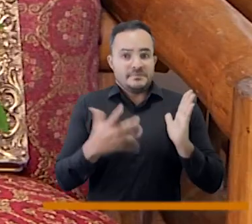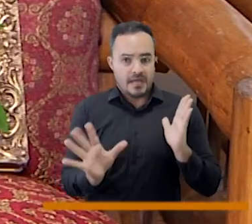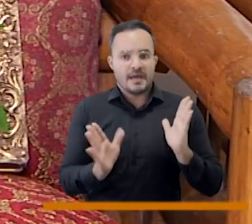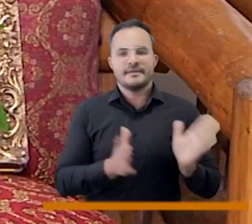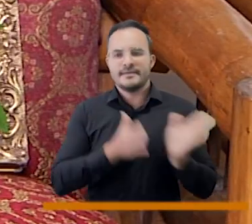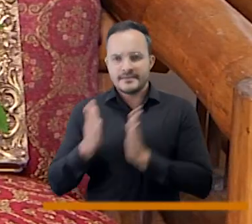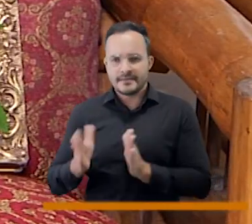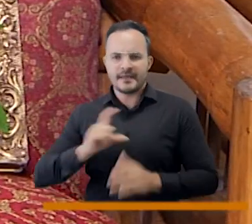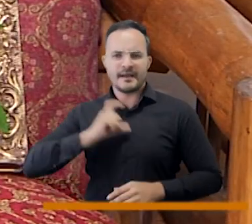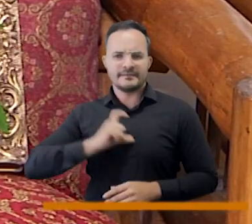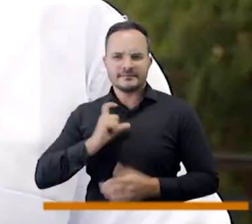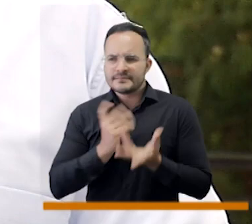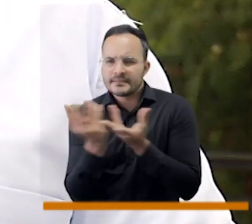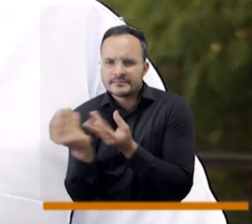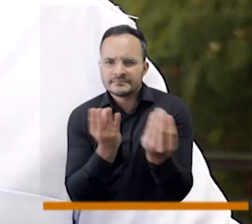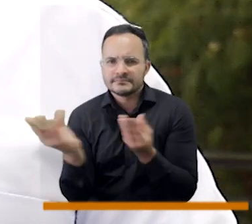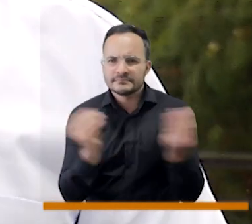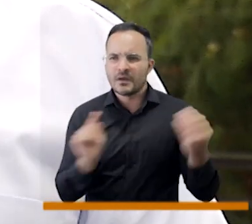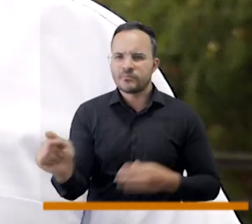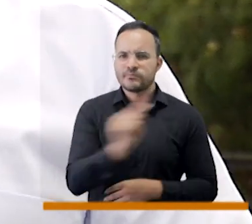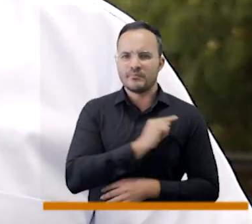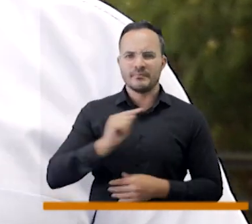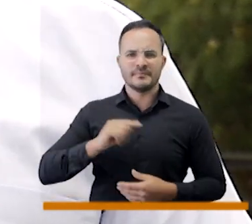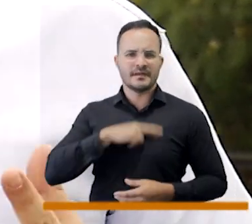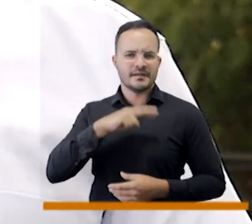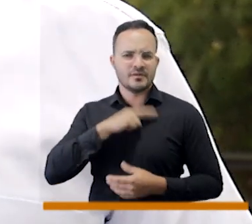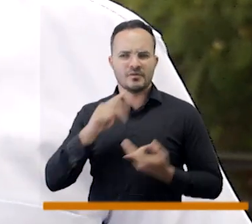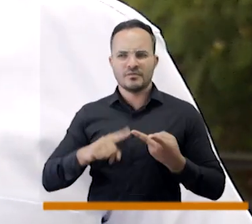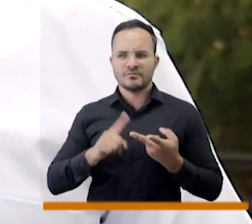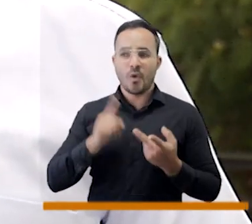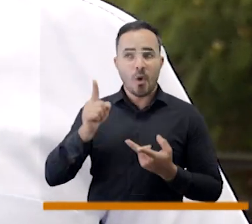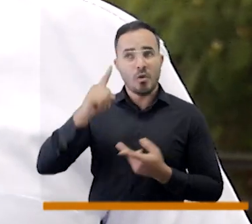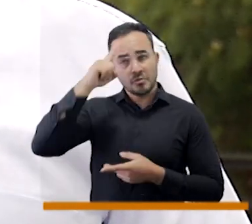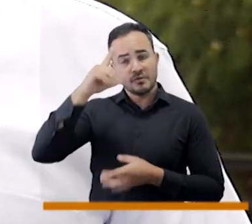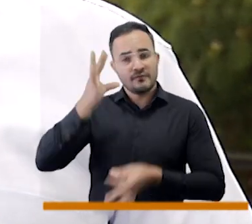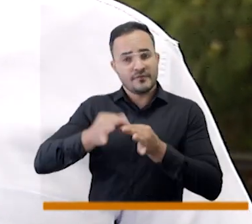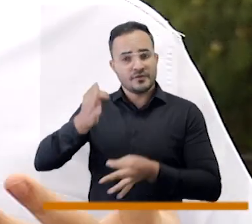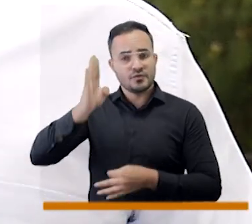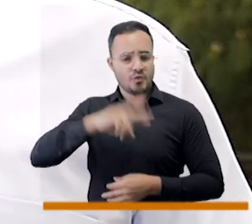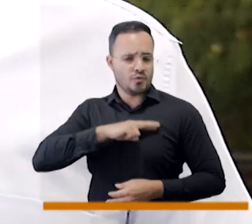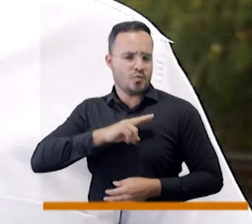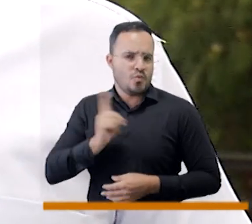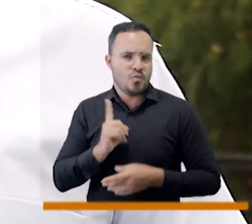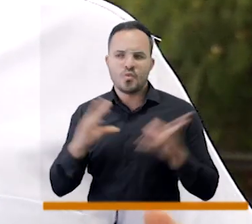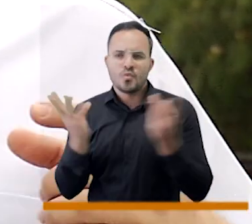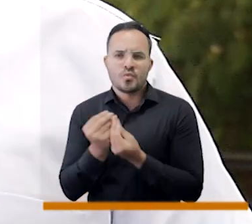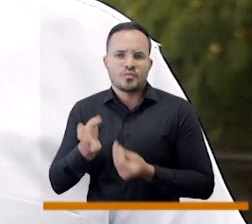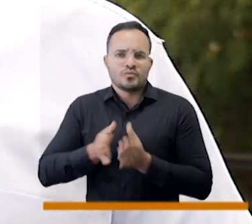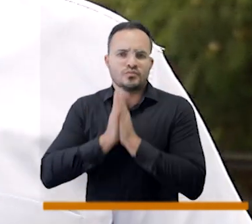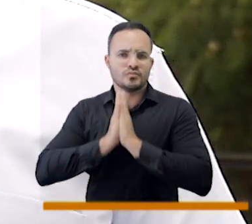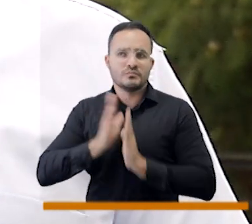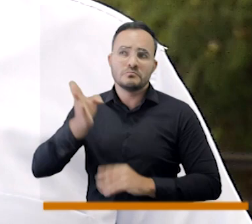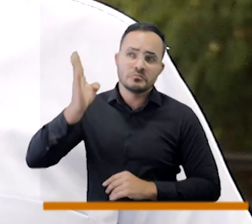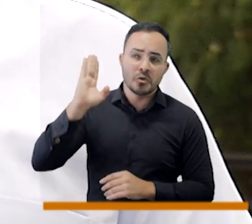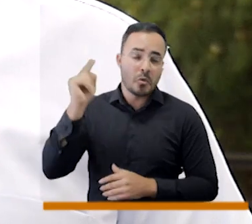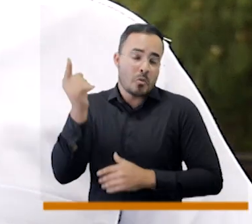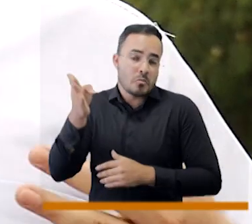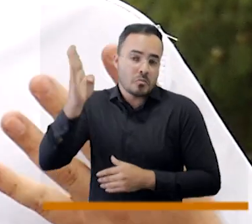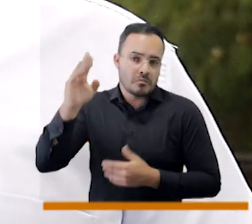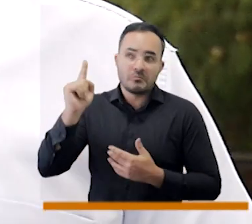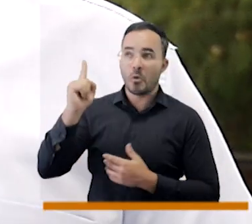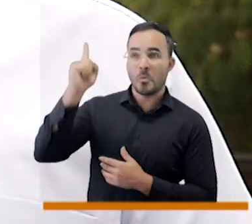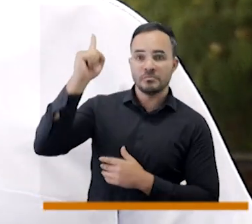entidades religiosas y las organizaciones basadas en la fe. Esto nos permitirá saber cuántas iglesias hay en el distrito de